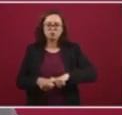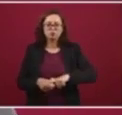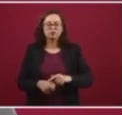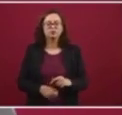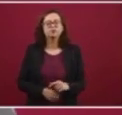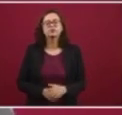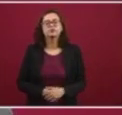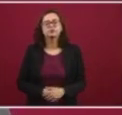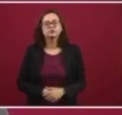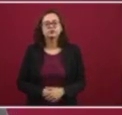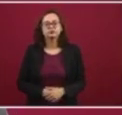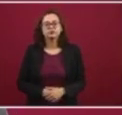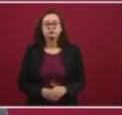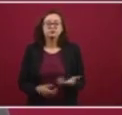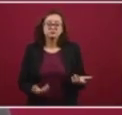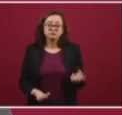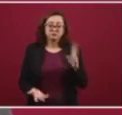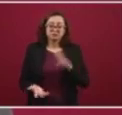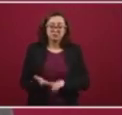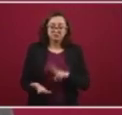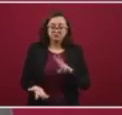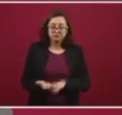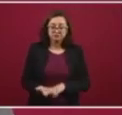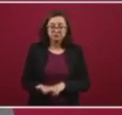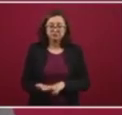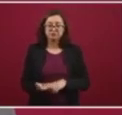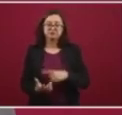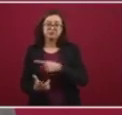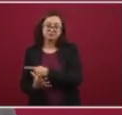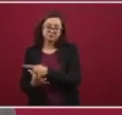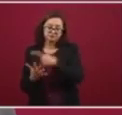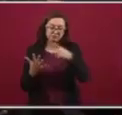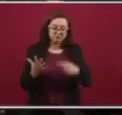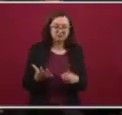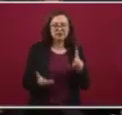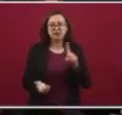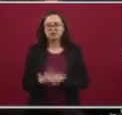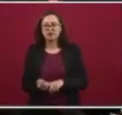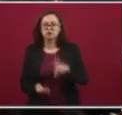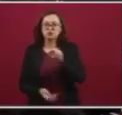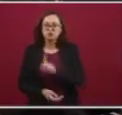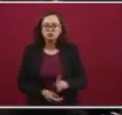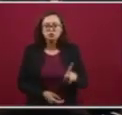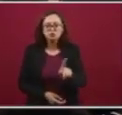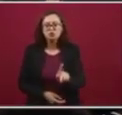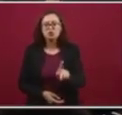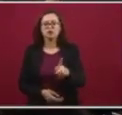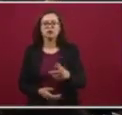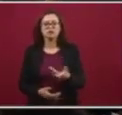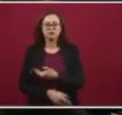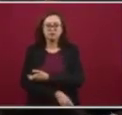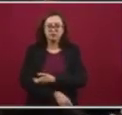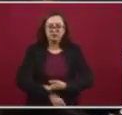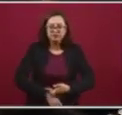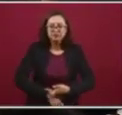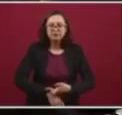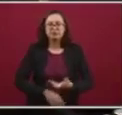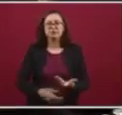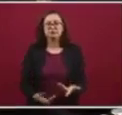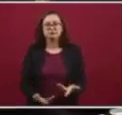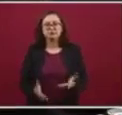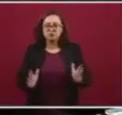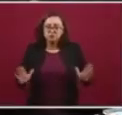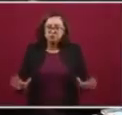Y esos valores los tenemos en nuestro pueblo, en nuestras familias, hay